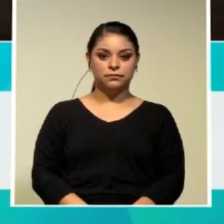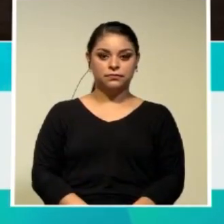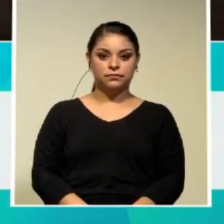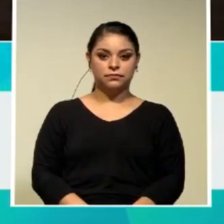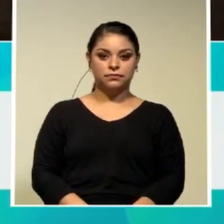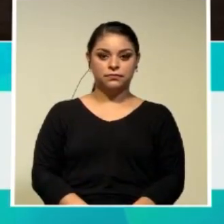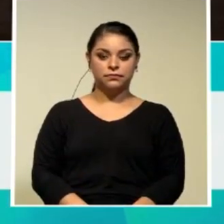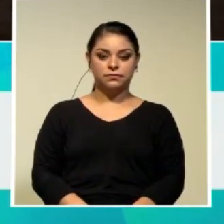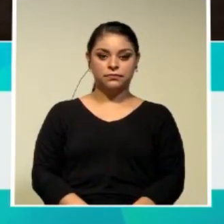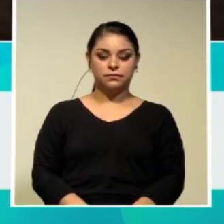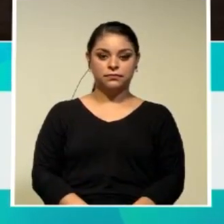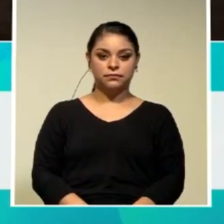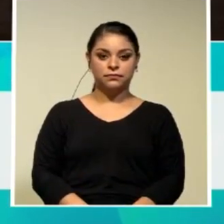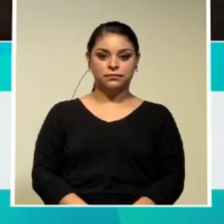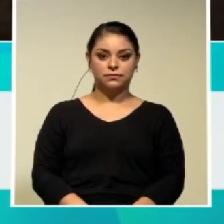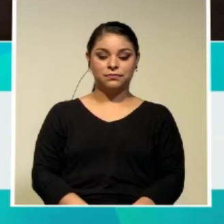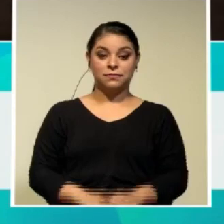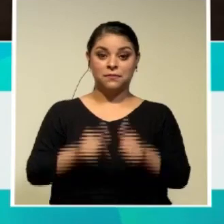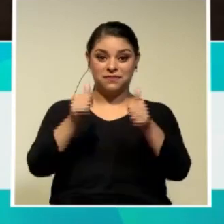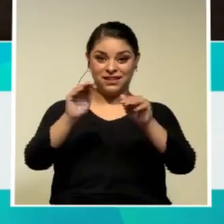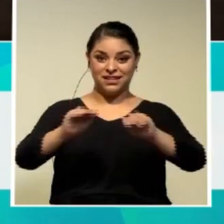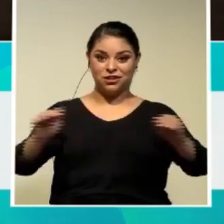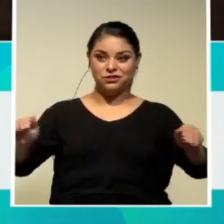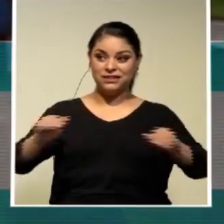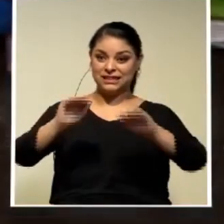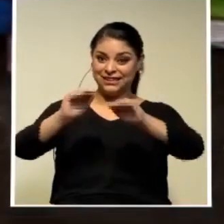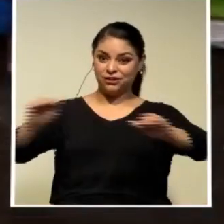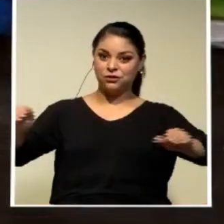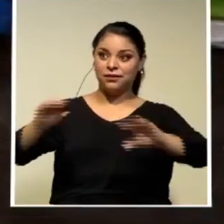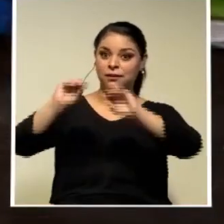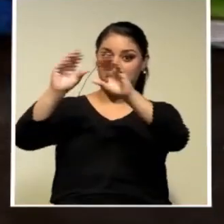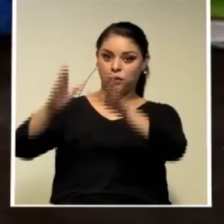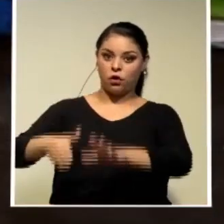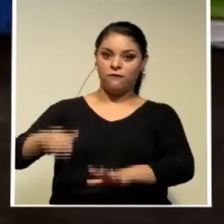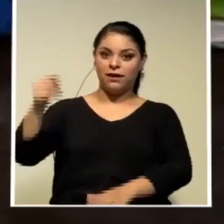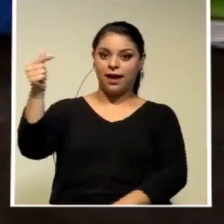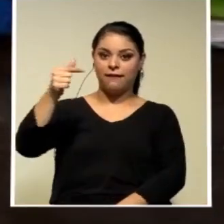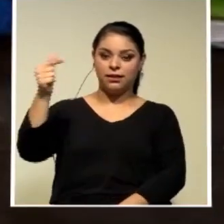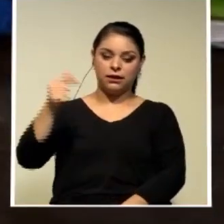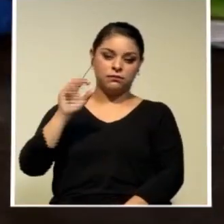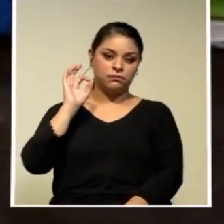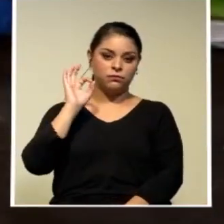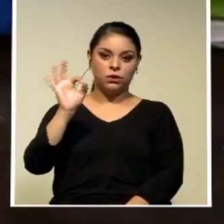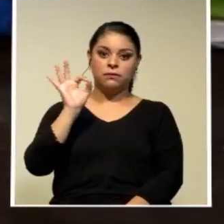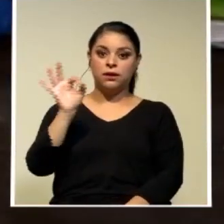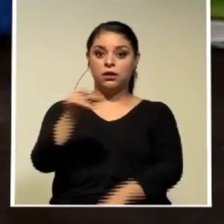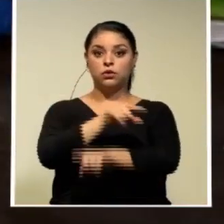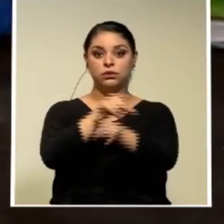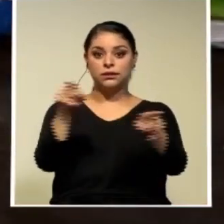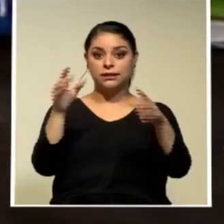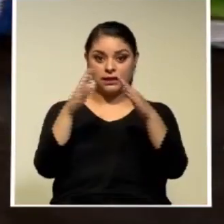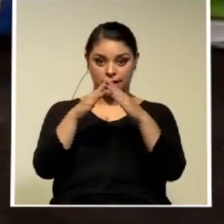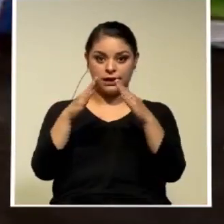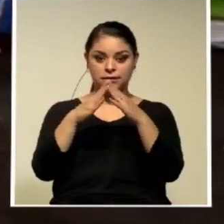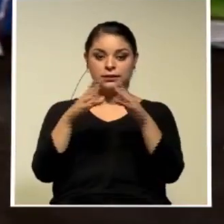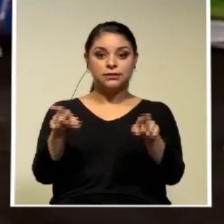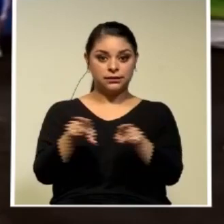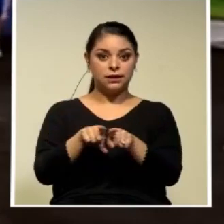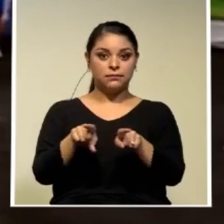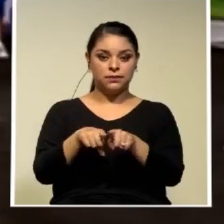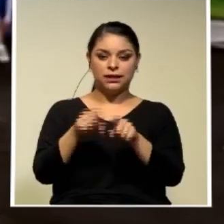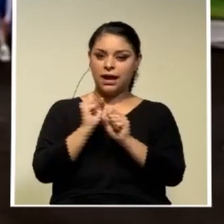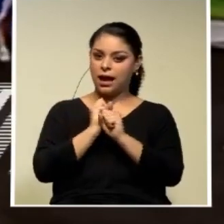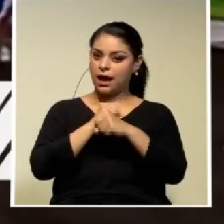Eso, niños y niñas. Los niños del profe Gabriel lo están haciendo súper bien. Y en la casa también. En la casa lo están